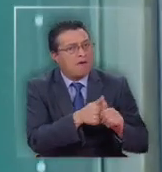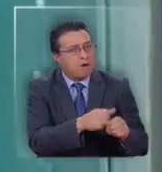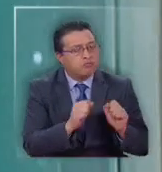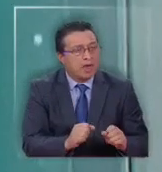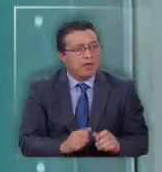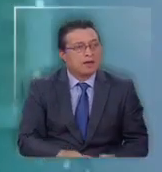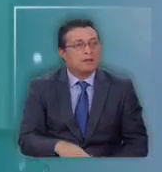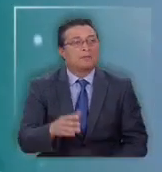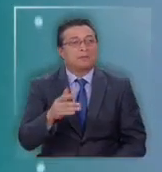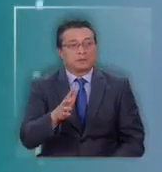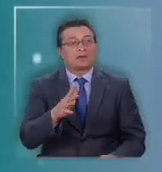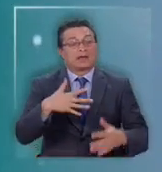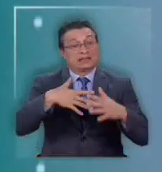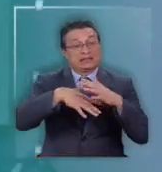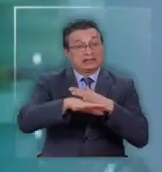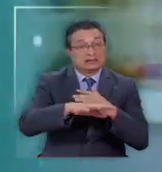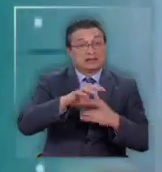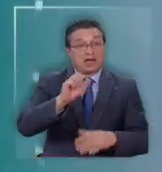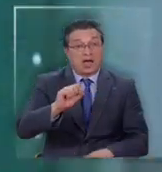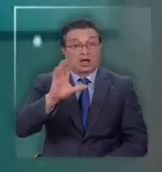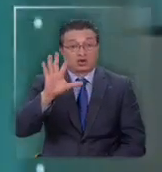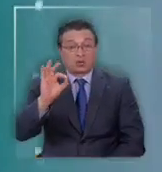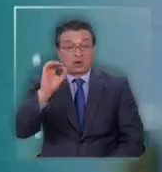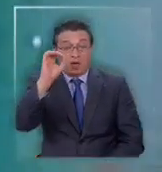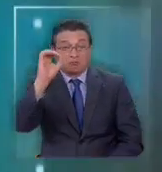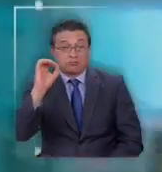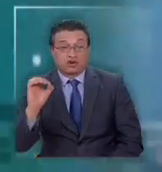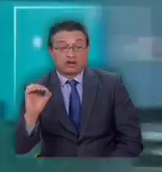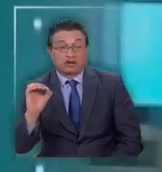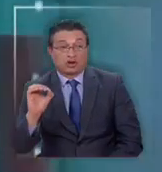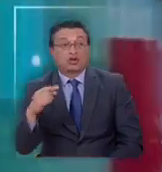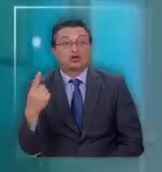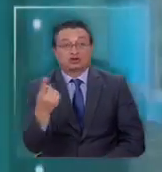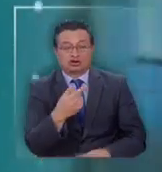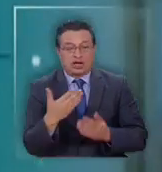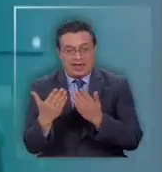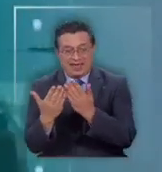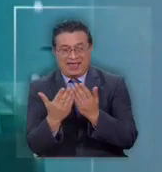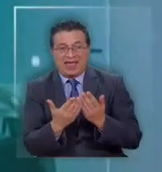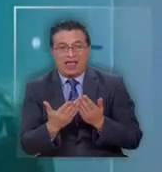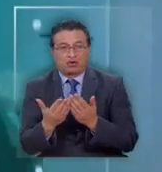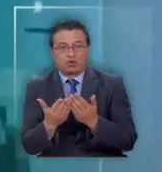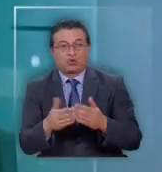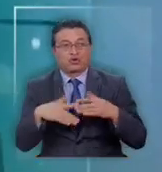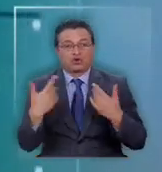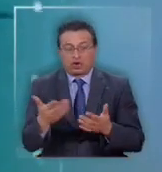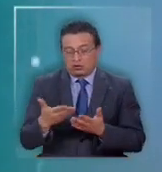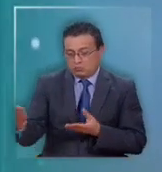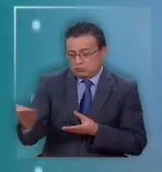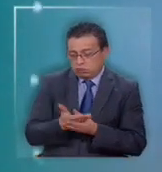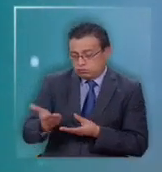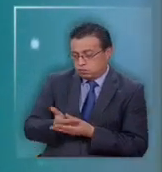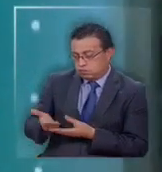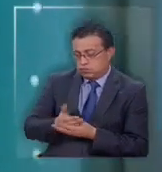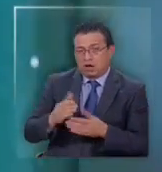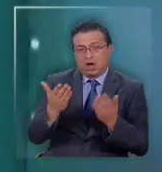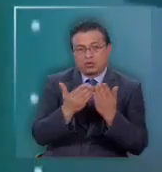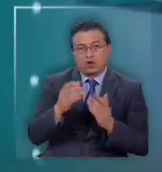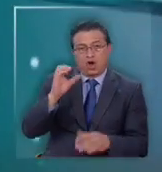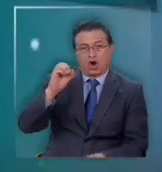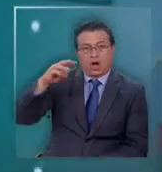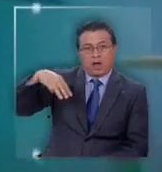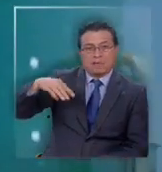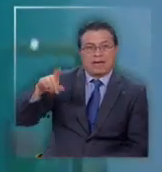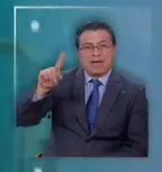hacer una precisión entre 15 y 50 por ciento son los estudios y de hecho cuando se recopilan los estudios de la ms o